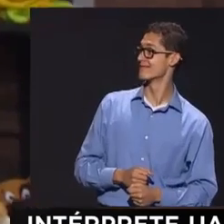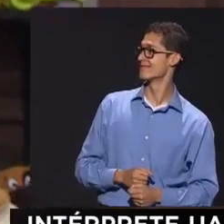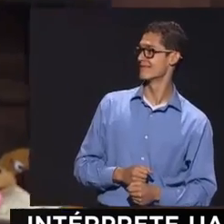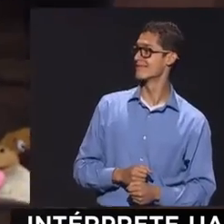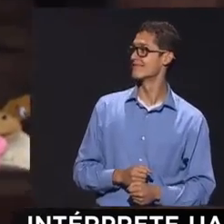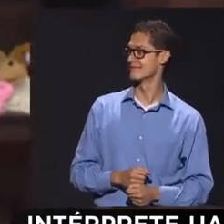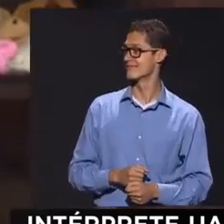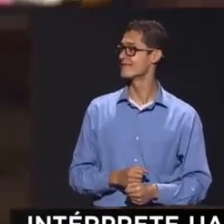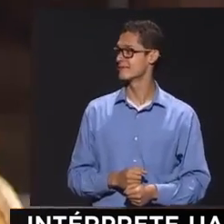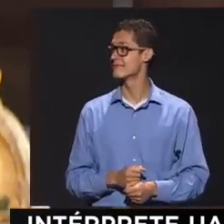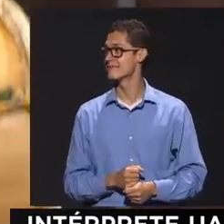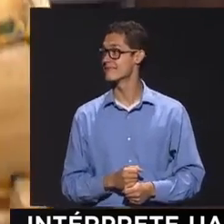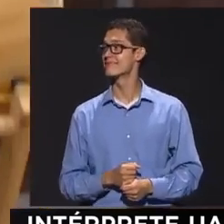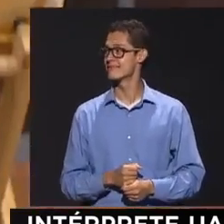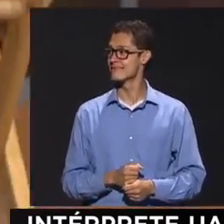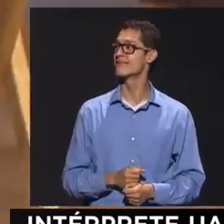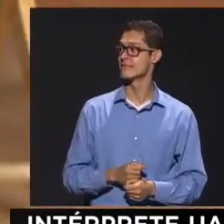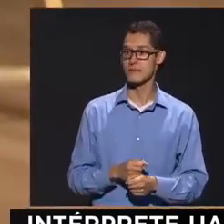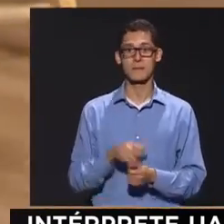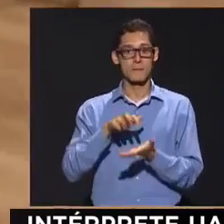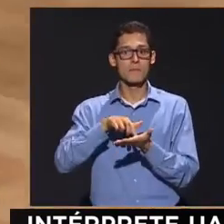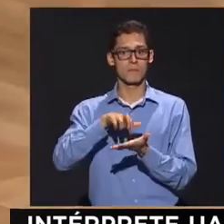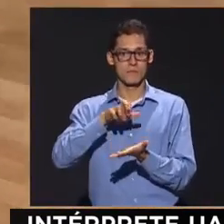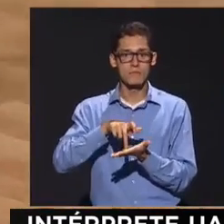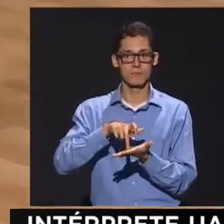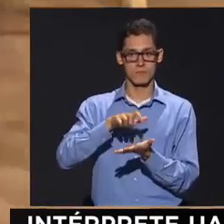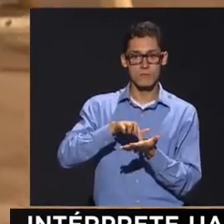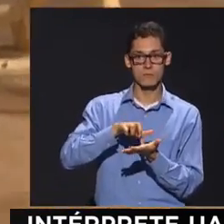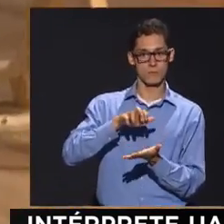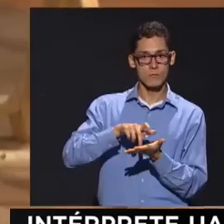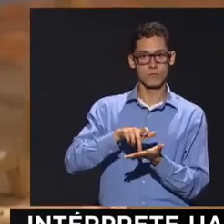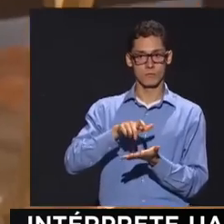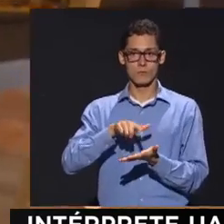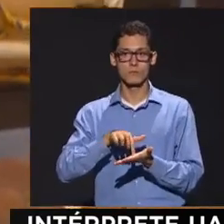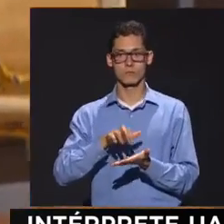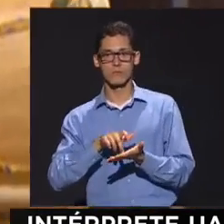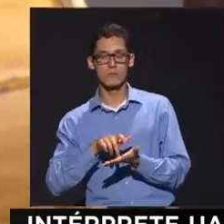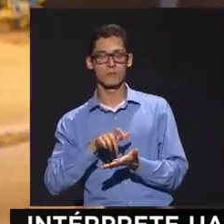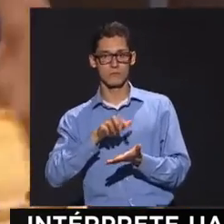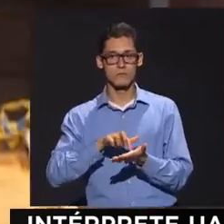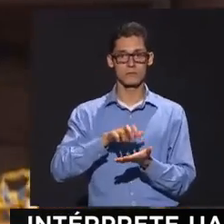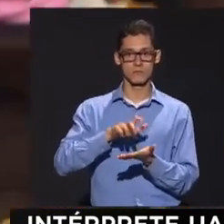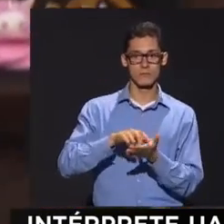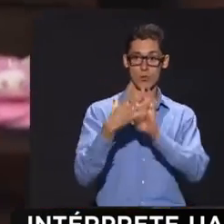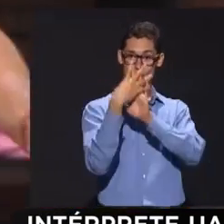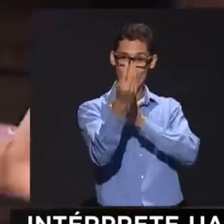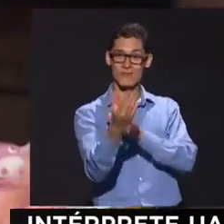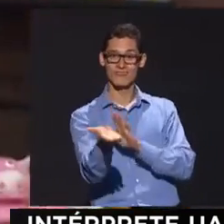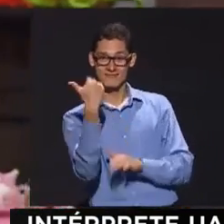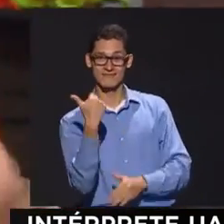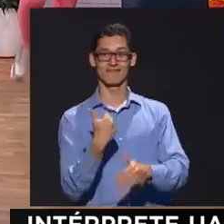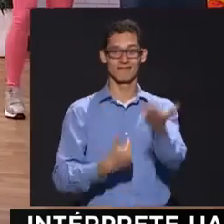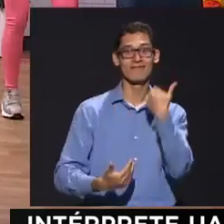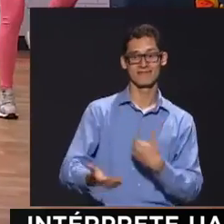eso es una marchita y necesitamos para que desde casa nos acompañe con